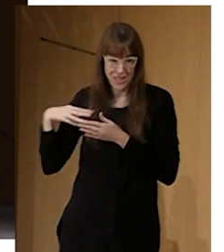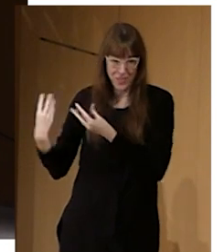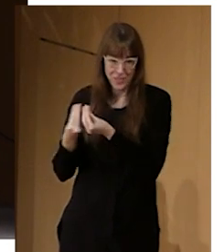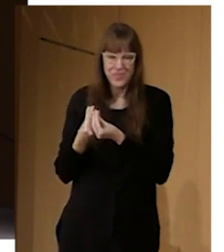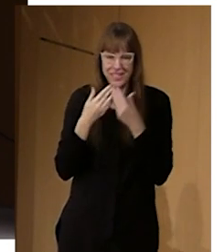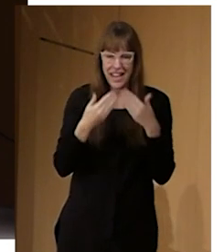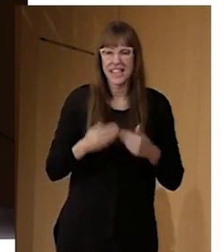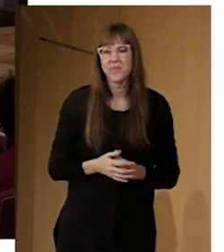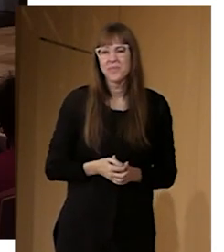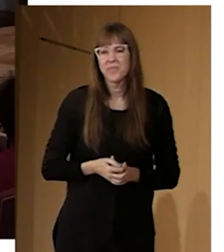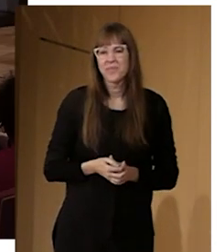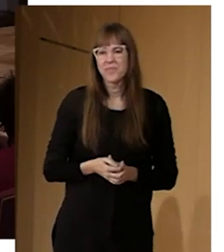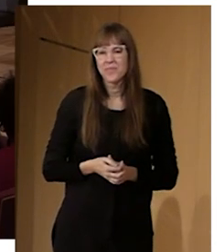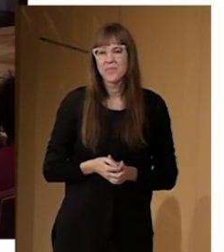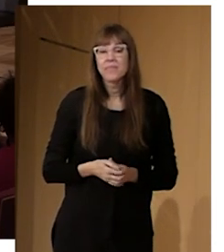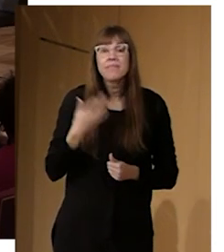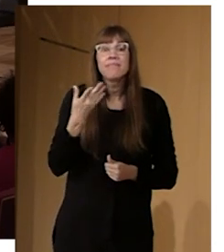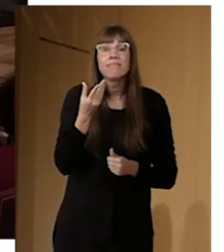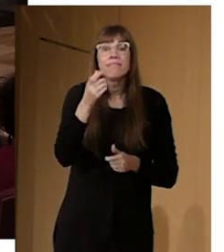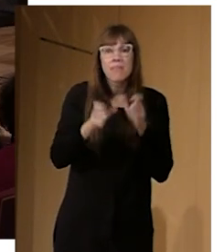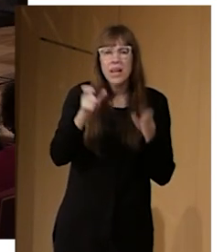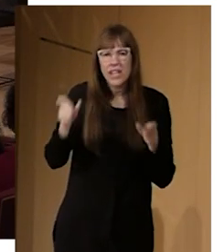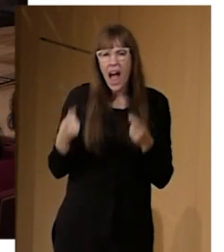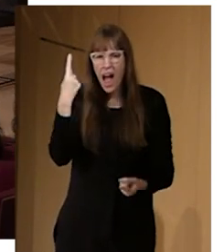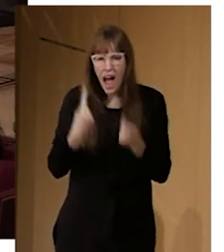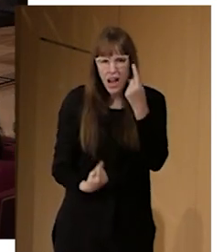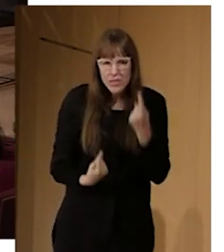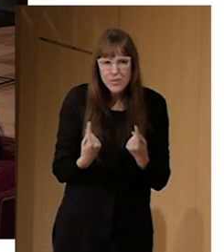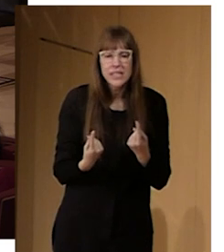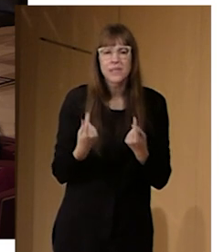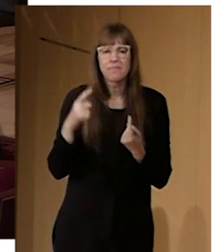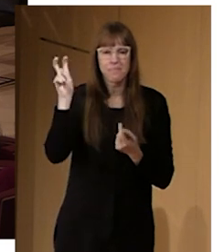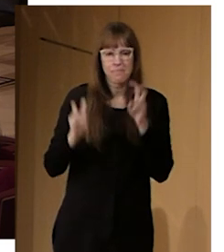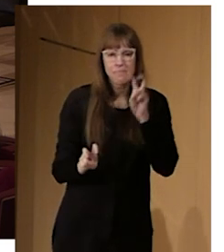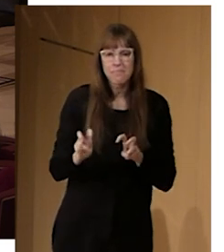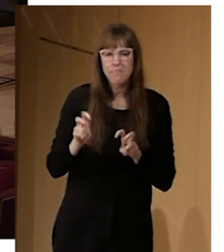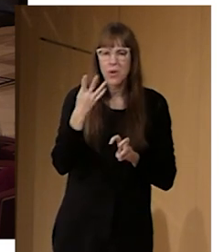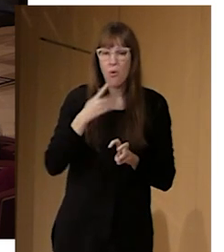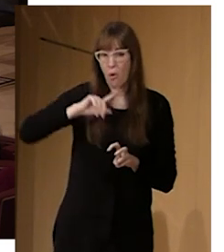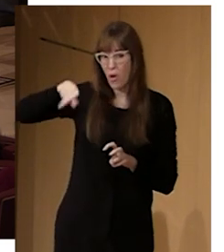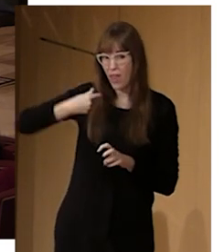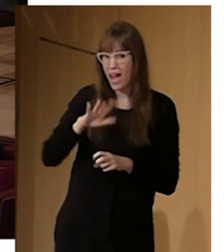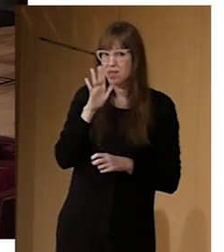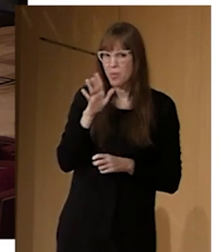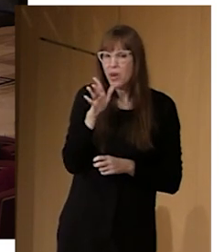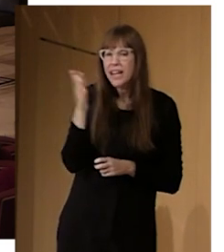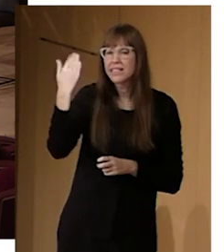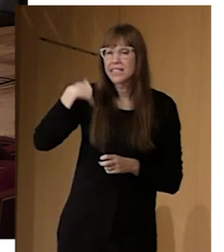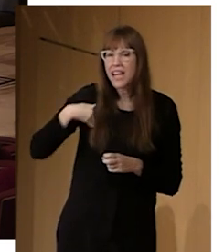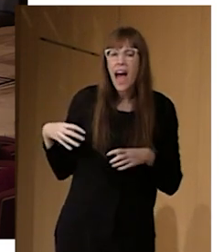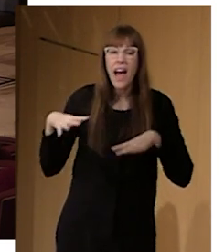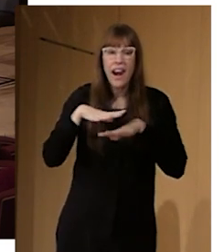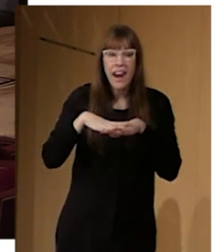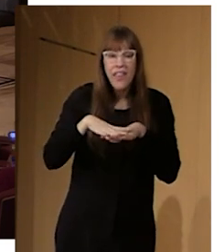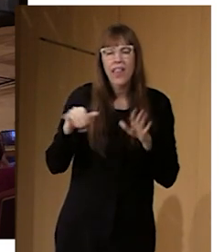eem muchas de las personas que estáis aquí nos conocéis porque formáis ya parte de de la red de acerca cultura otras